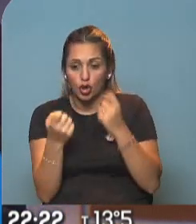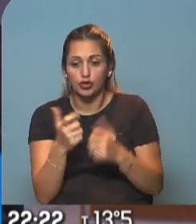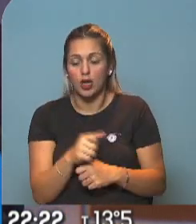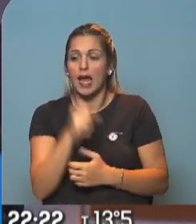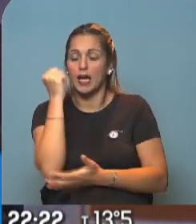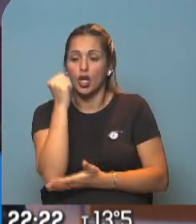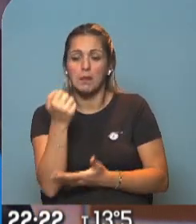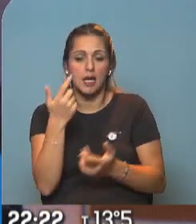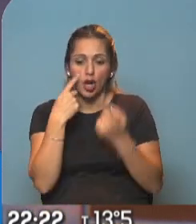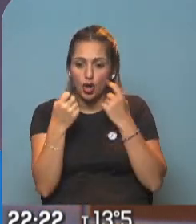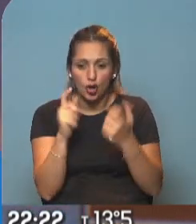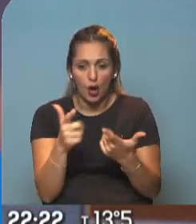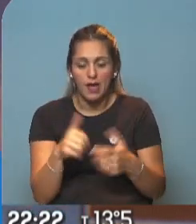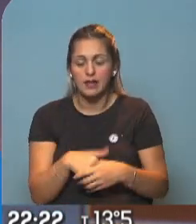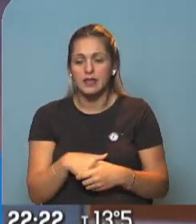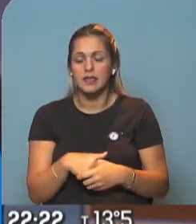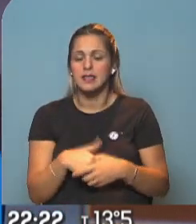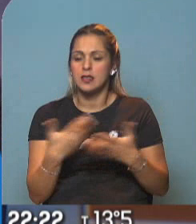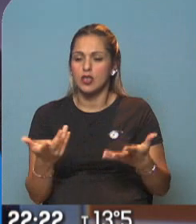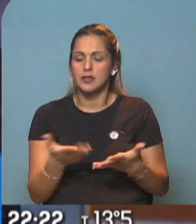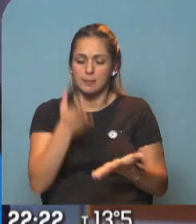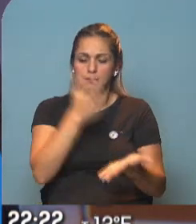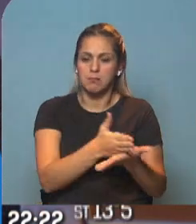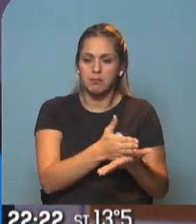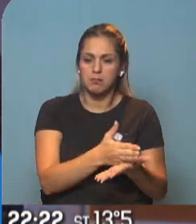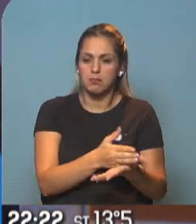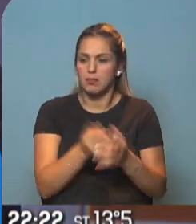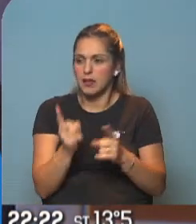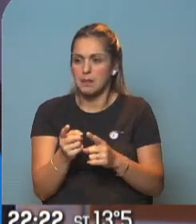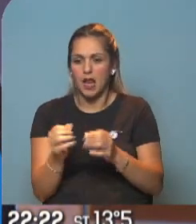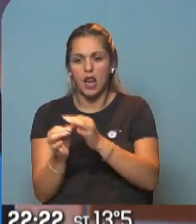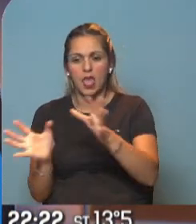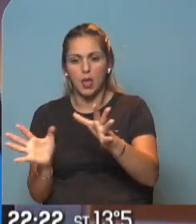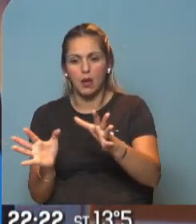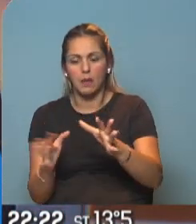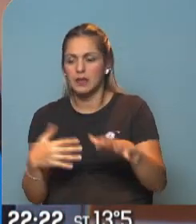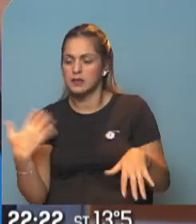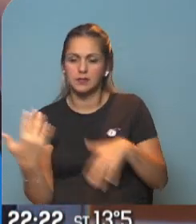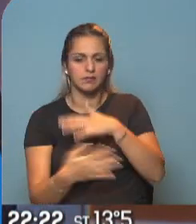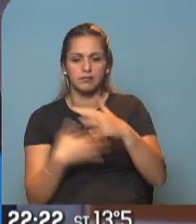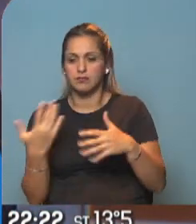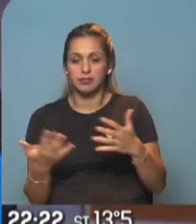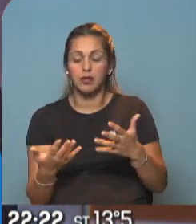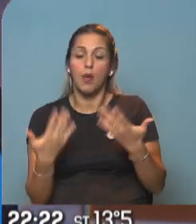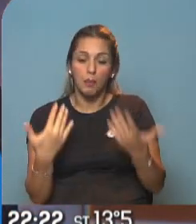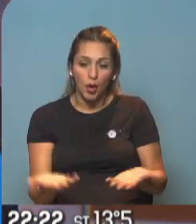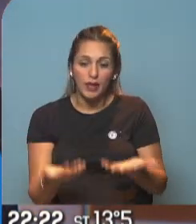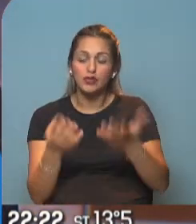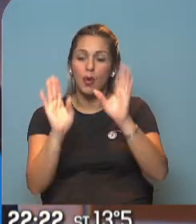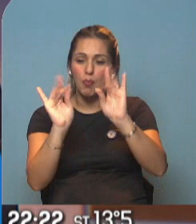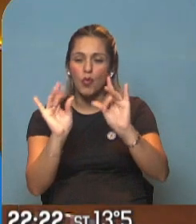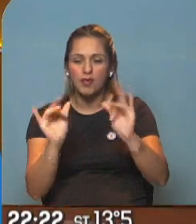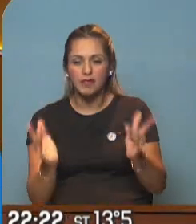una mezcla de dictadura y caos que da un resultado un poco sui generis, ¿no? Que por eso se hace difícil, además de